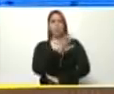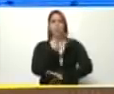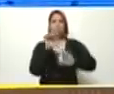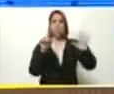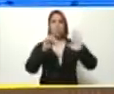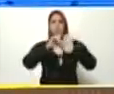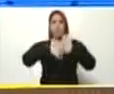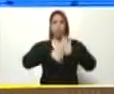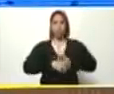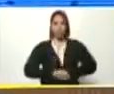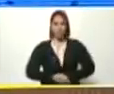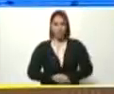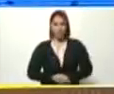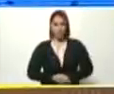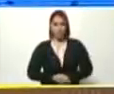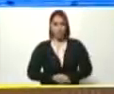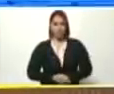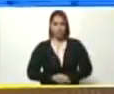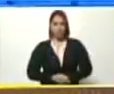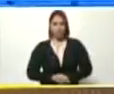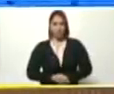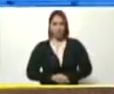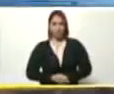2 minutos 56 segundos. Adelante.